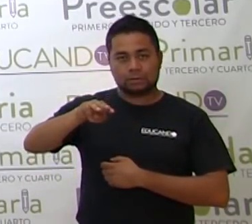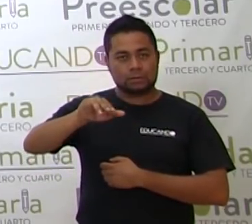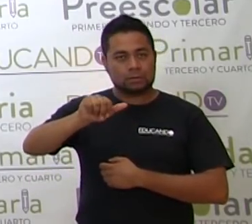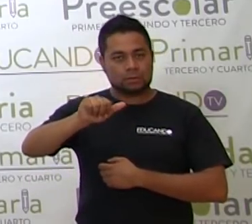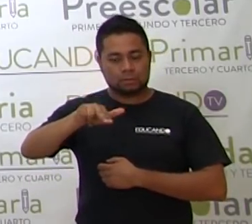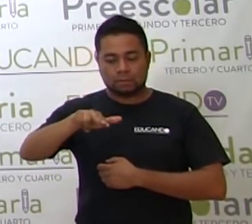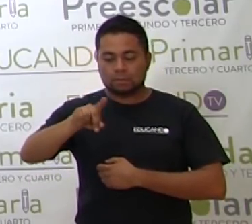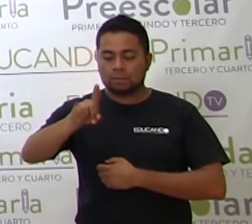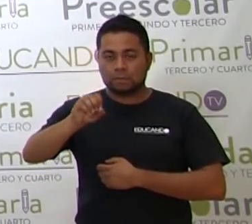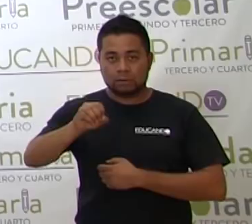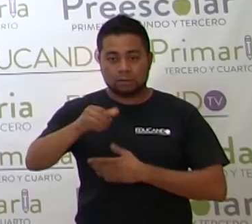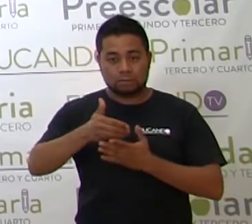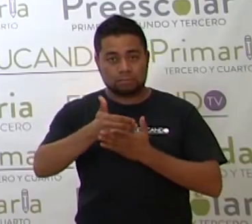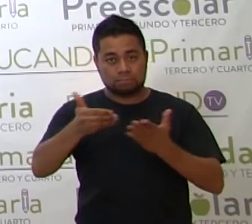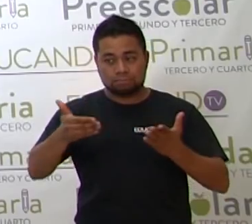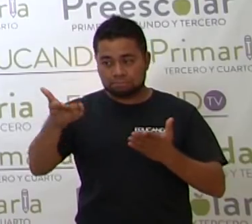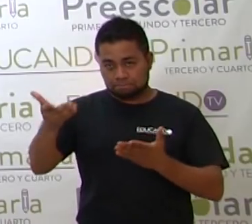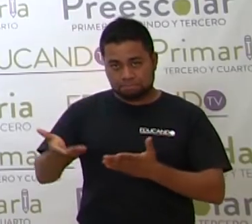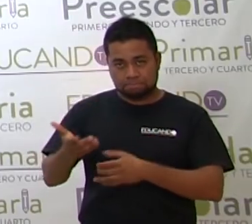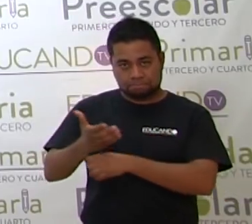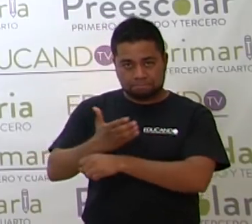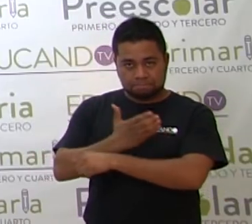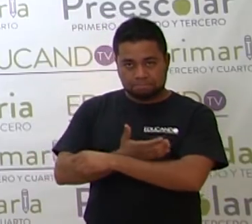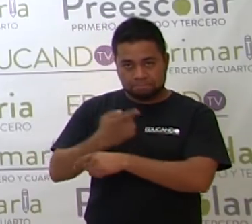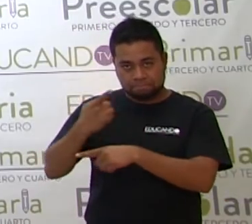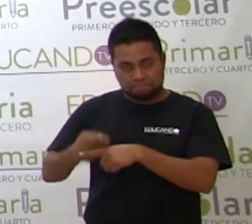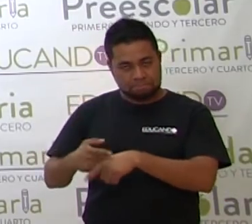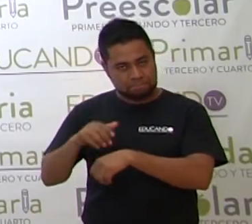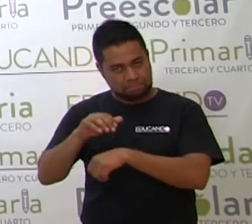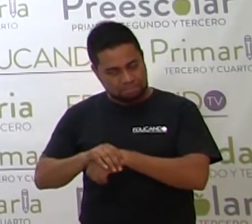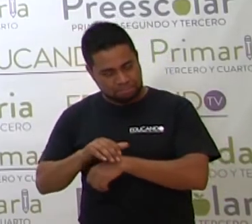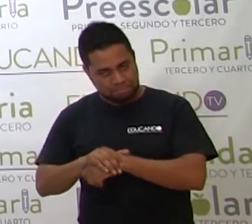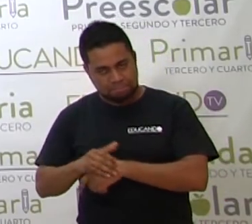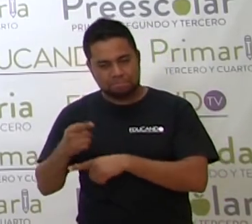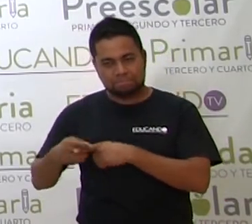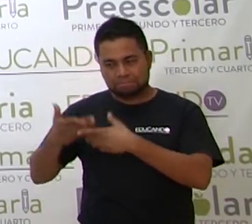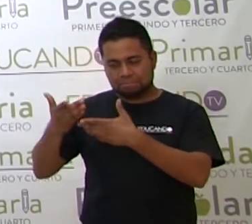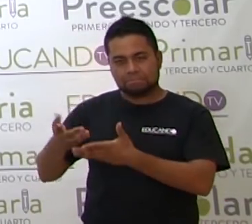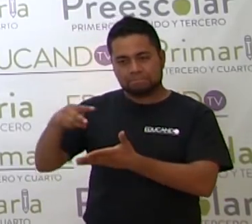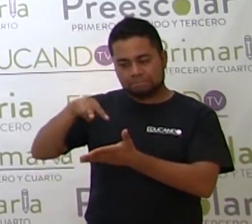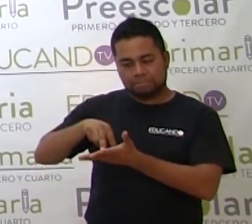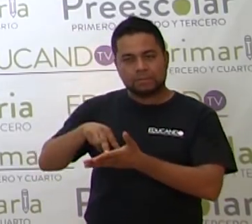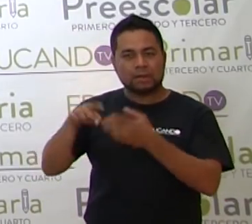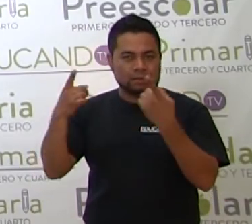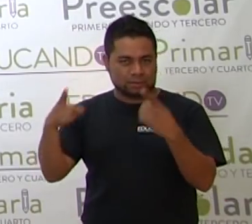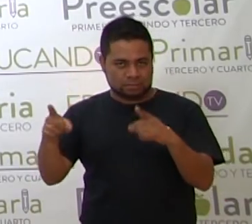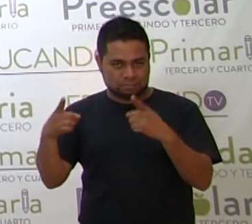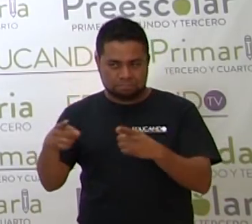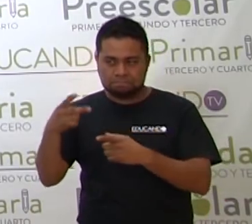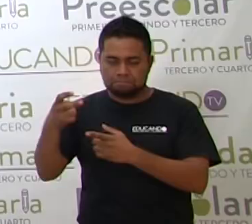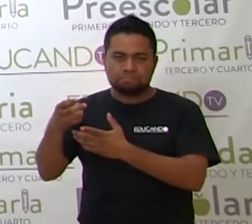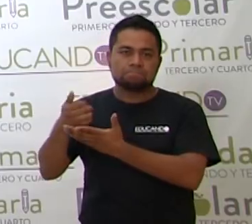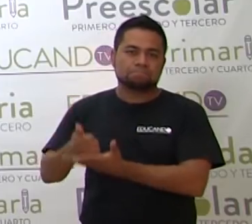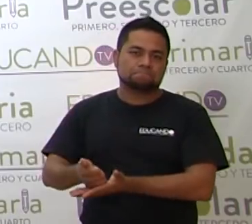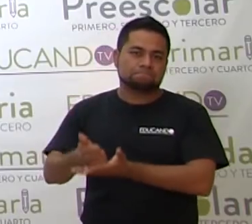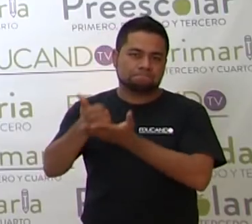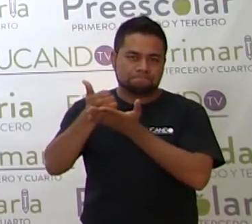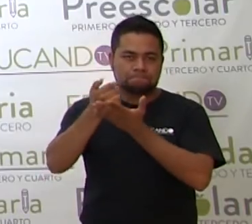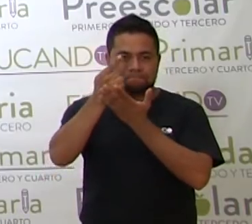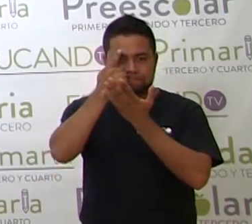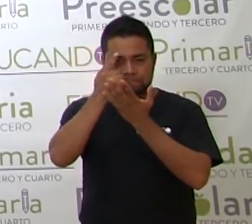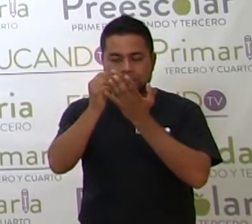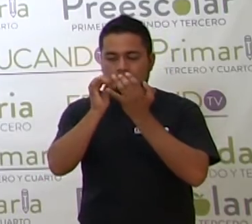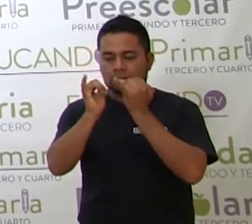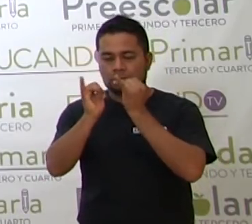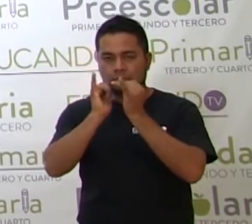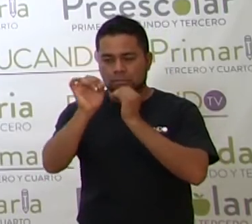Mendoza. Y en esta ocasión nos estará acompañando nuestro amigo y compañero David Ramírez, quien nos estará apoyando en la